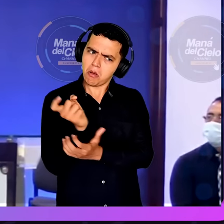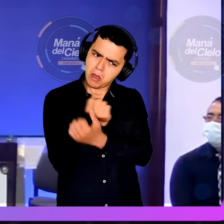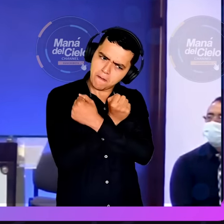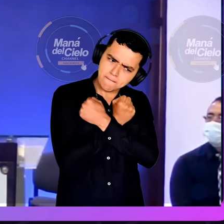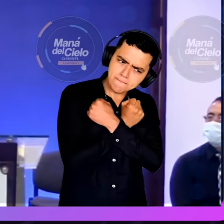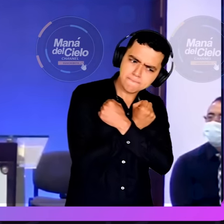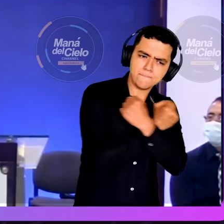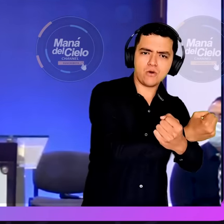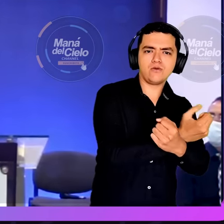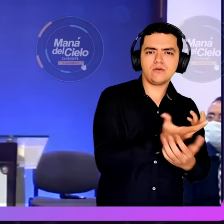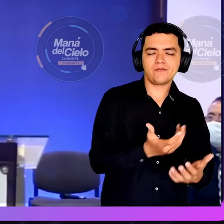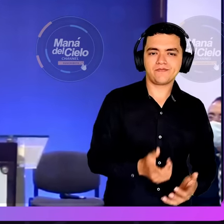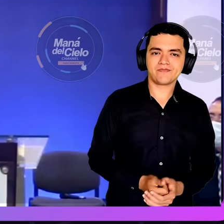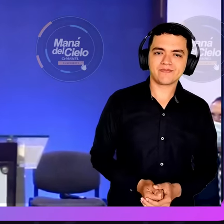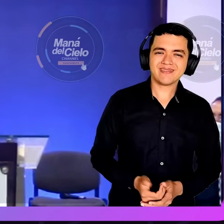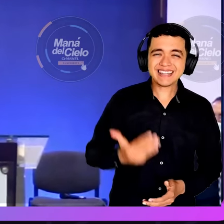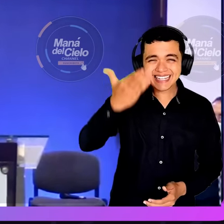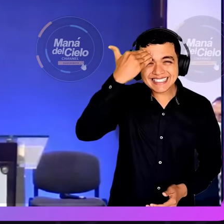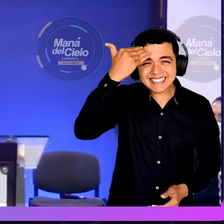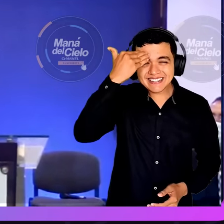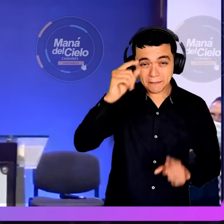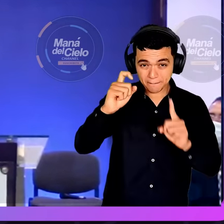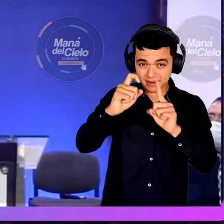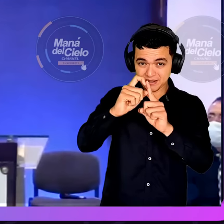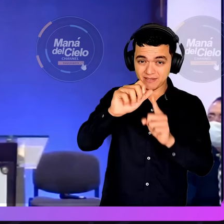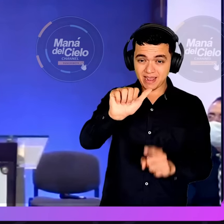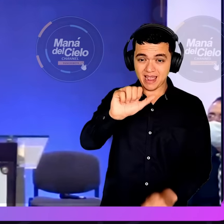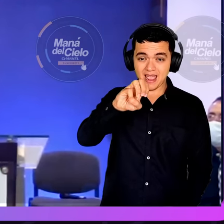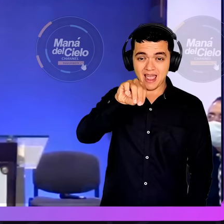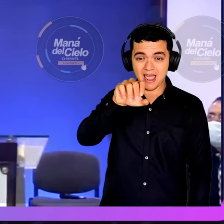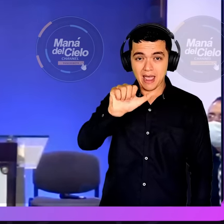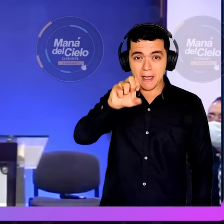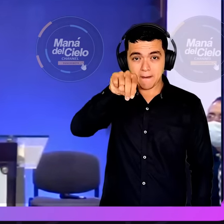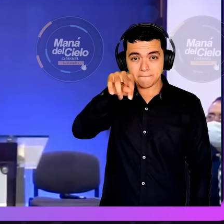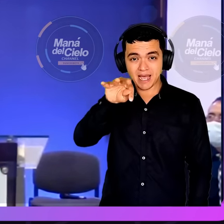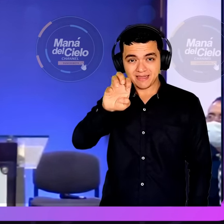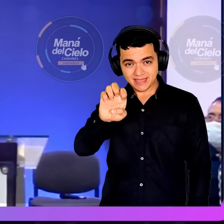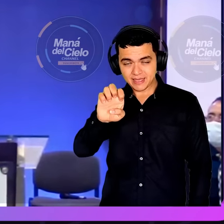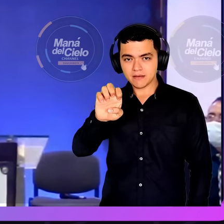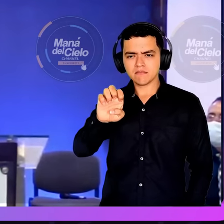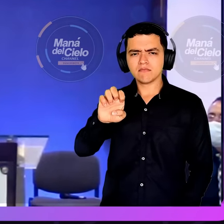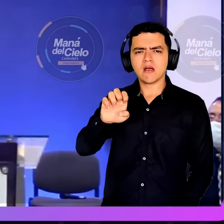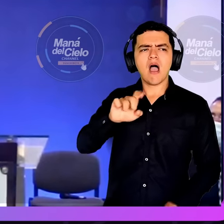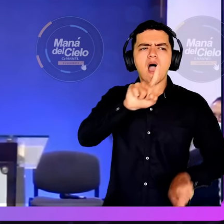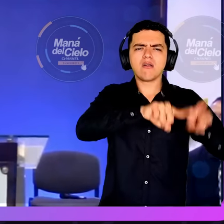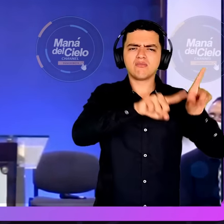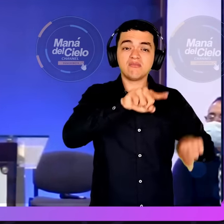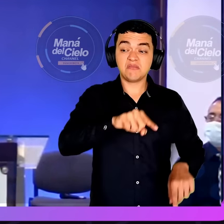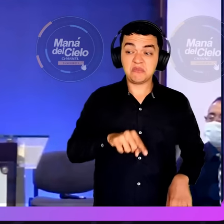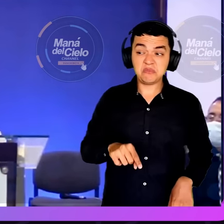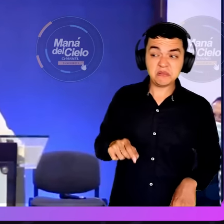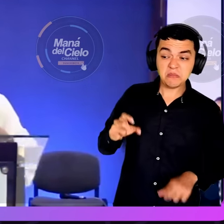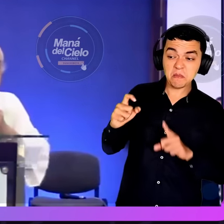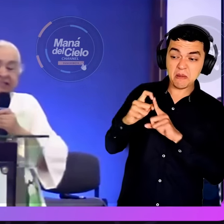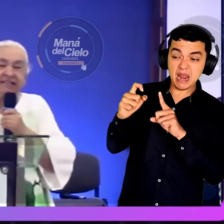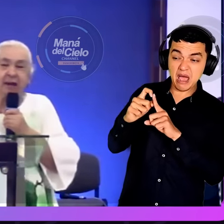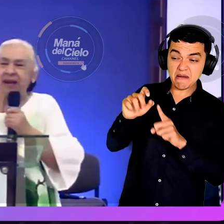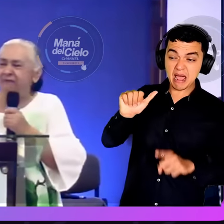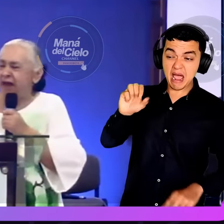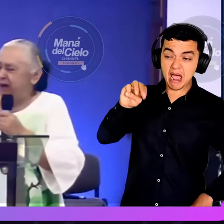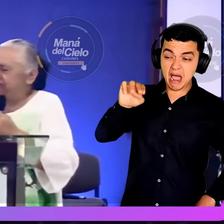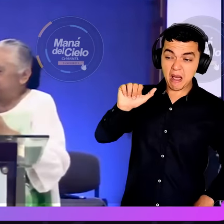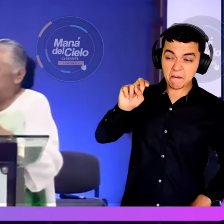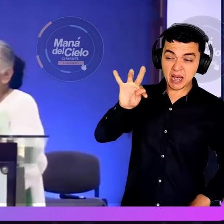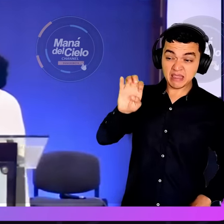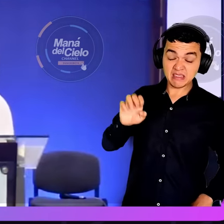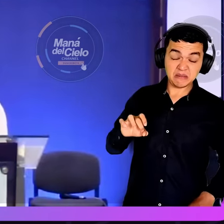sí hay momentos en que se necesitan esa especie de detalles, ¿no? Esa especie de detalles. Y por eso, por ejemplo, a veces la